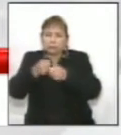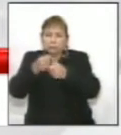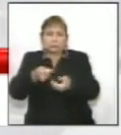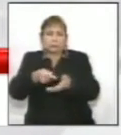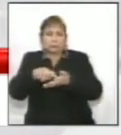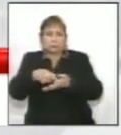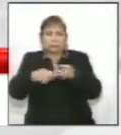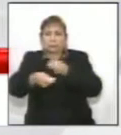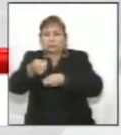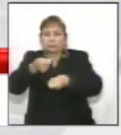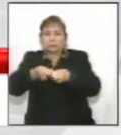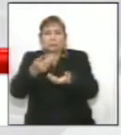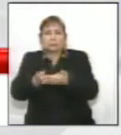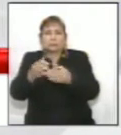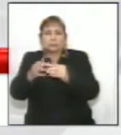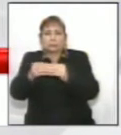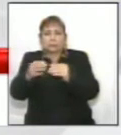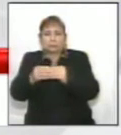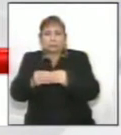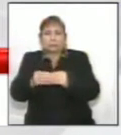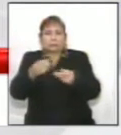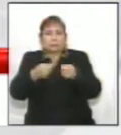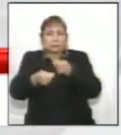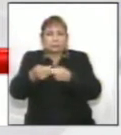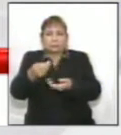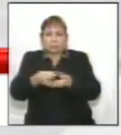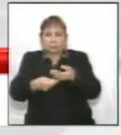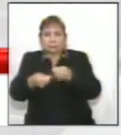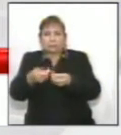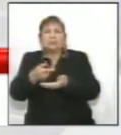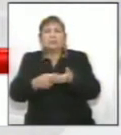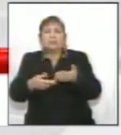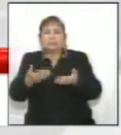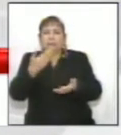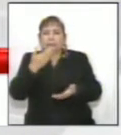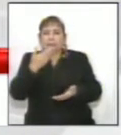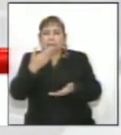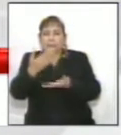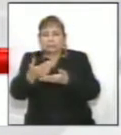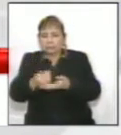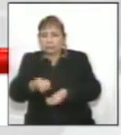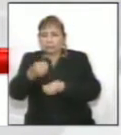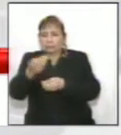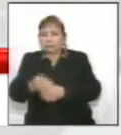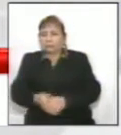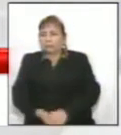a vender su producción a comerciantes intermediarios? ¿De quiénes recibieron precios?